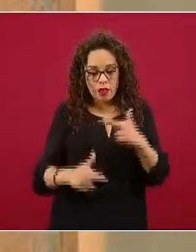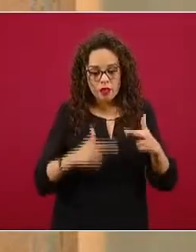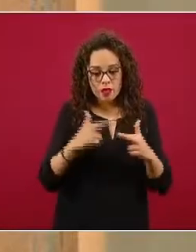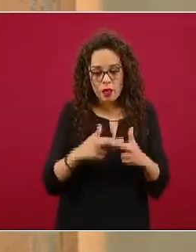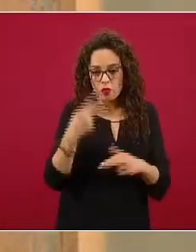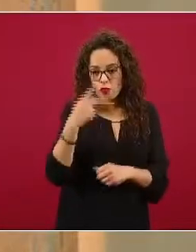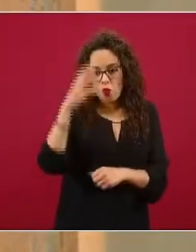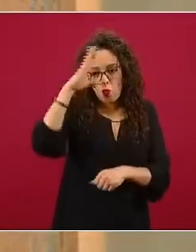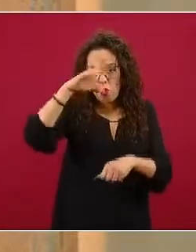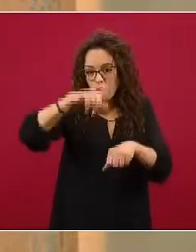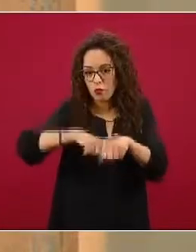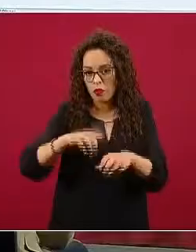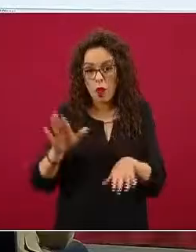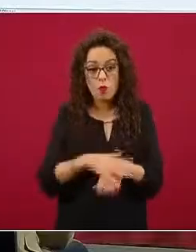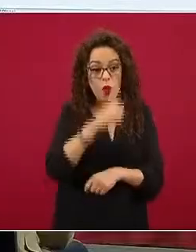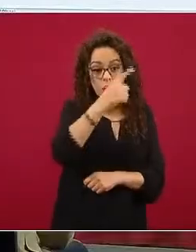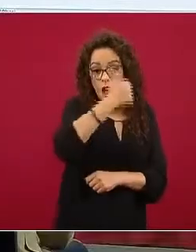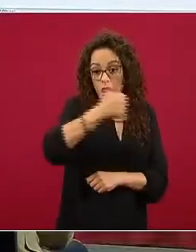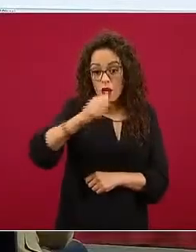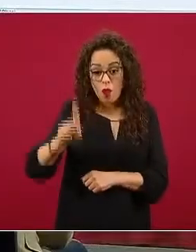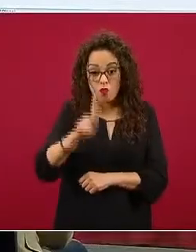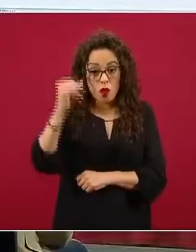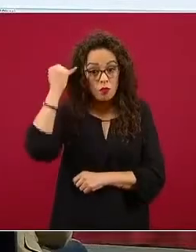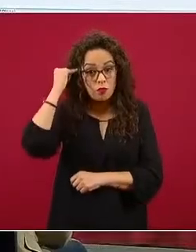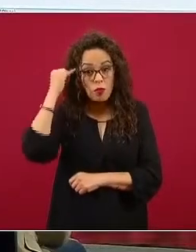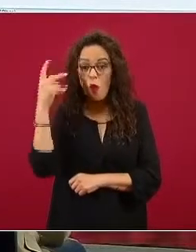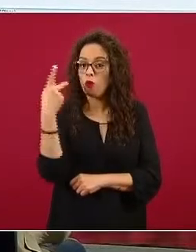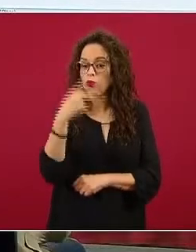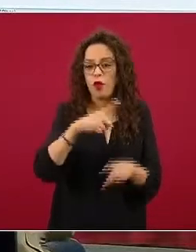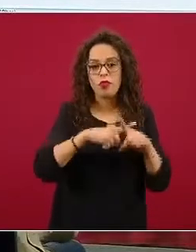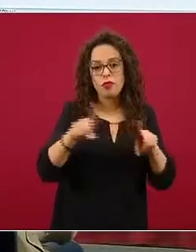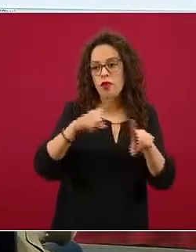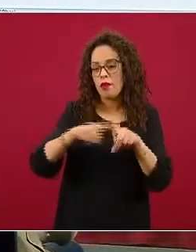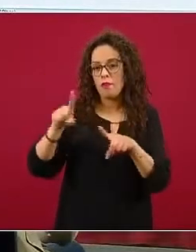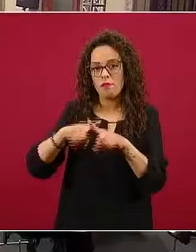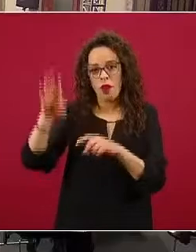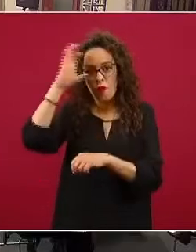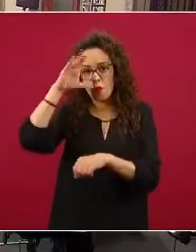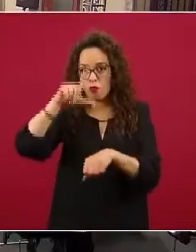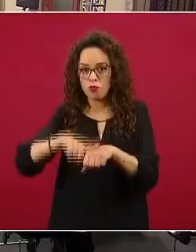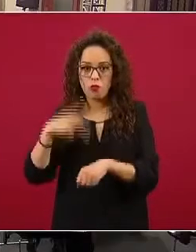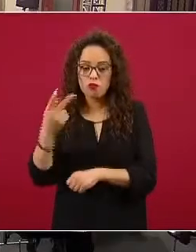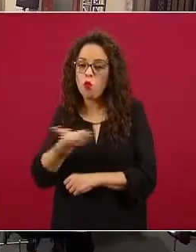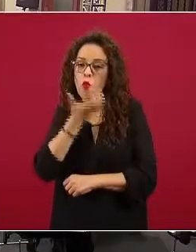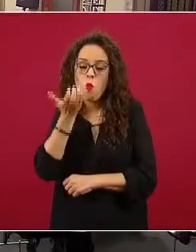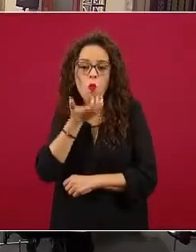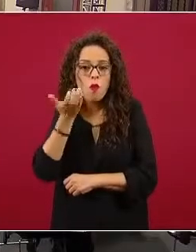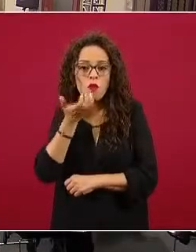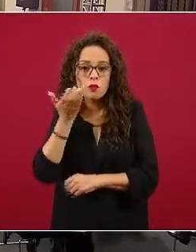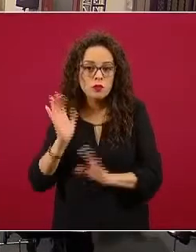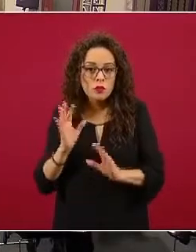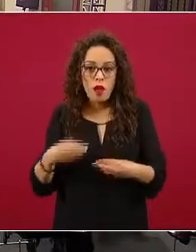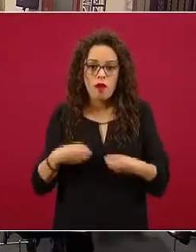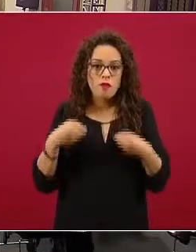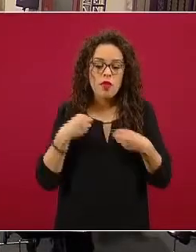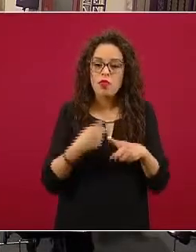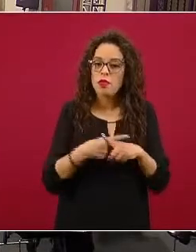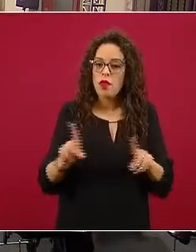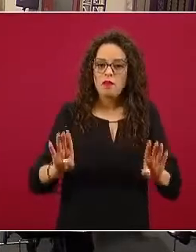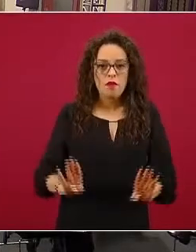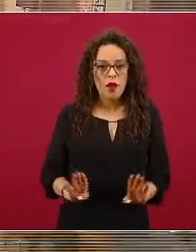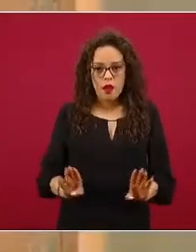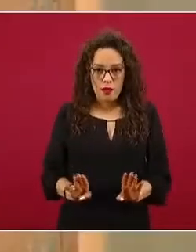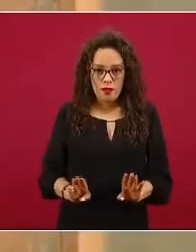porque cada pueblo originario tiene usos y costumbres muy diferentes. Entonces, esto es un valor muy destacable